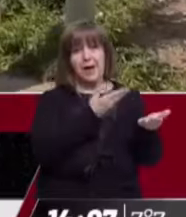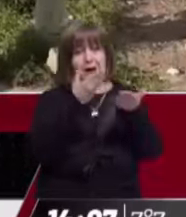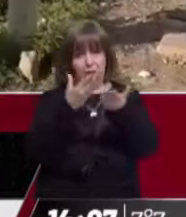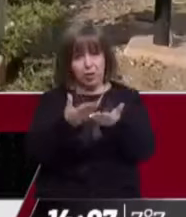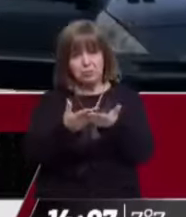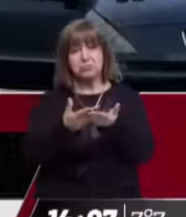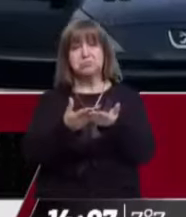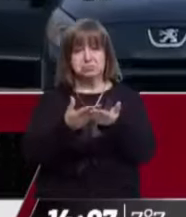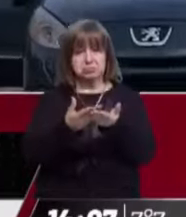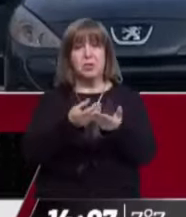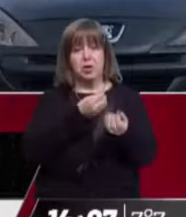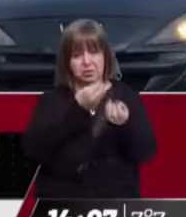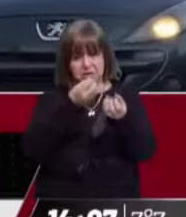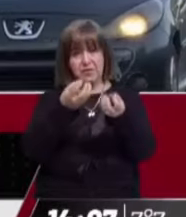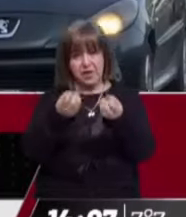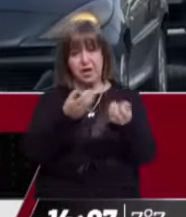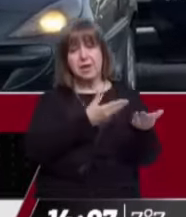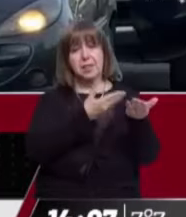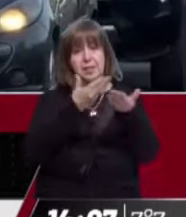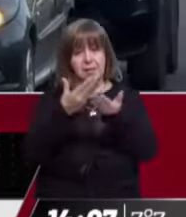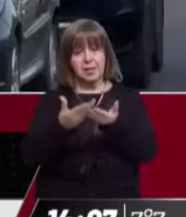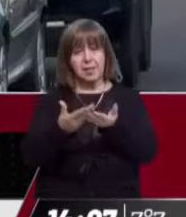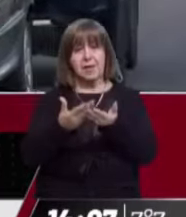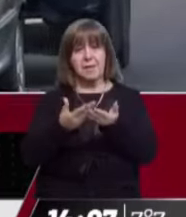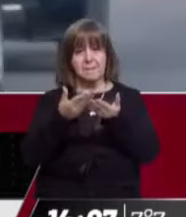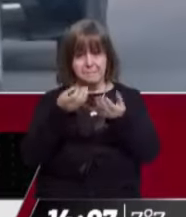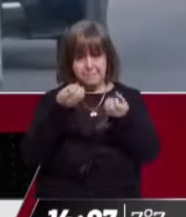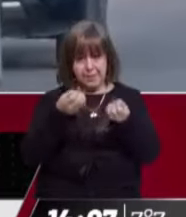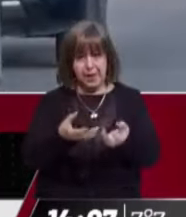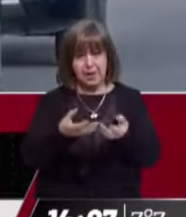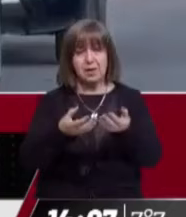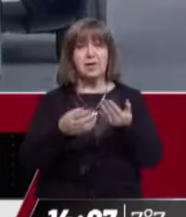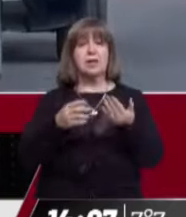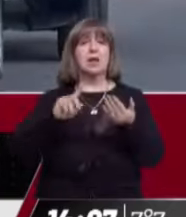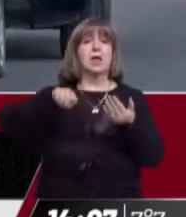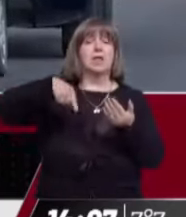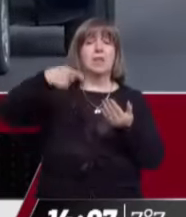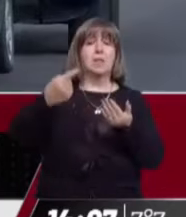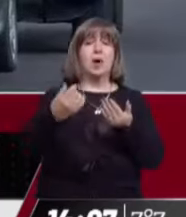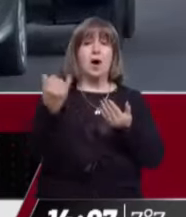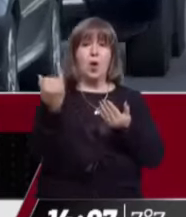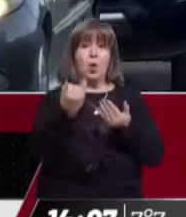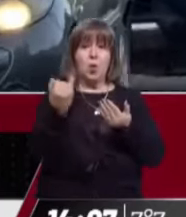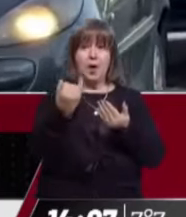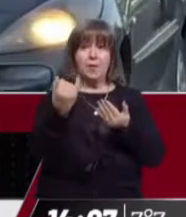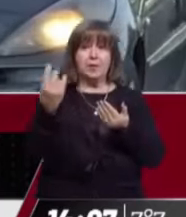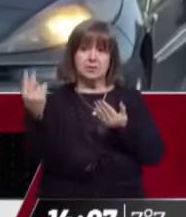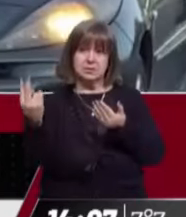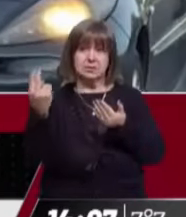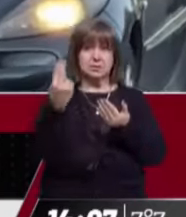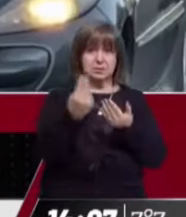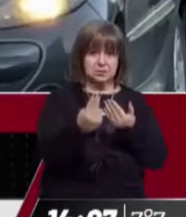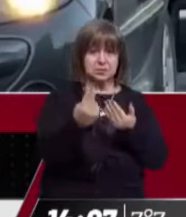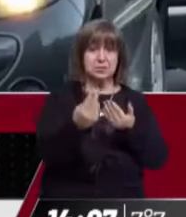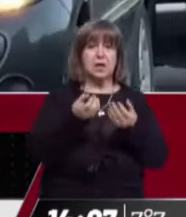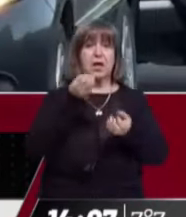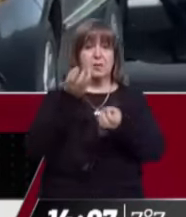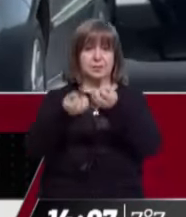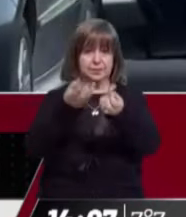cedimos nuestro lugar para que se haga un proceso justo, adecuado y con todas las garantías constitucionales previstas.